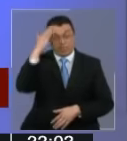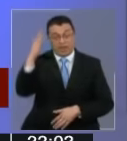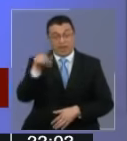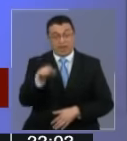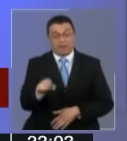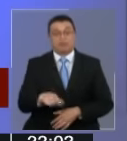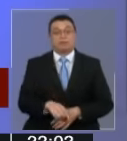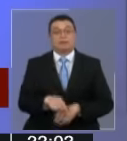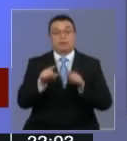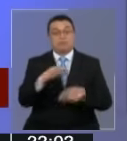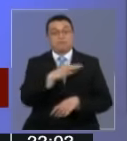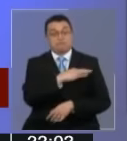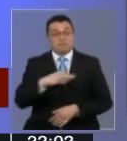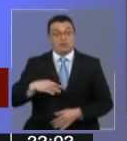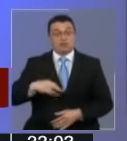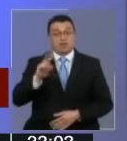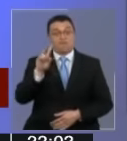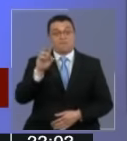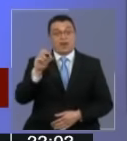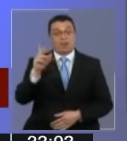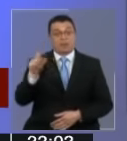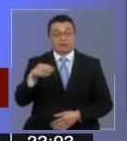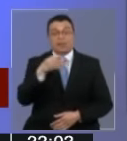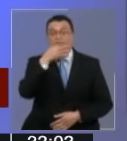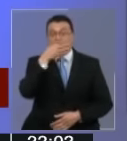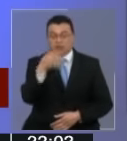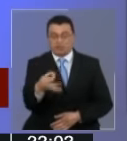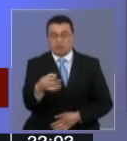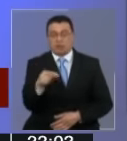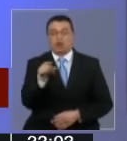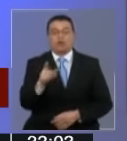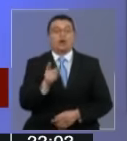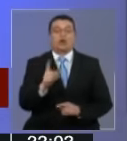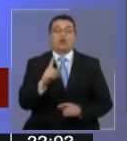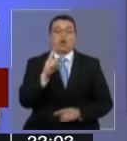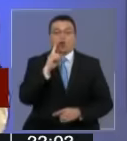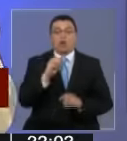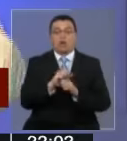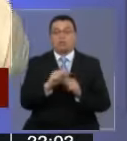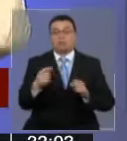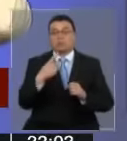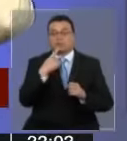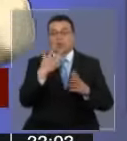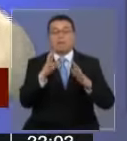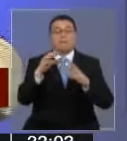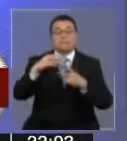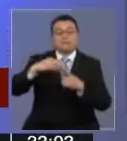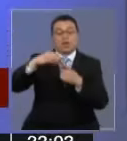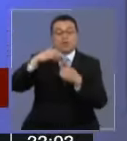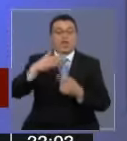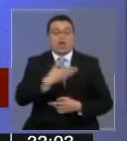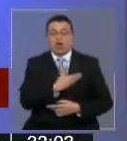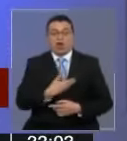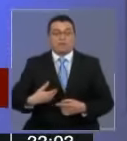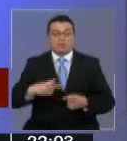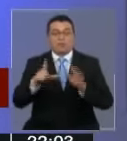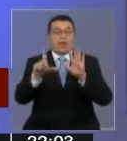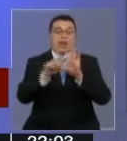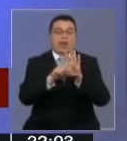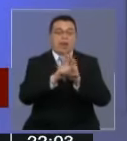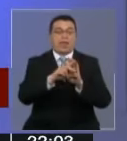Ese mismo día, el ministro Valdés de Hacienda dijo que no estaba en cuestión ni era prioridad del gobierno derogar la